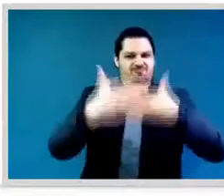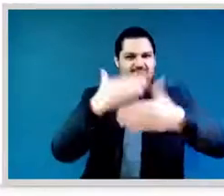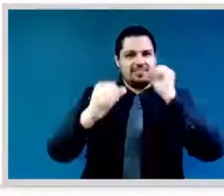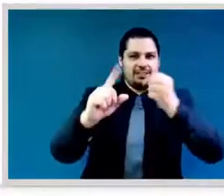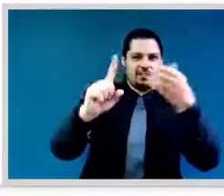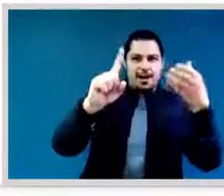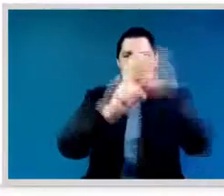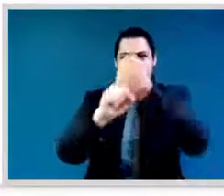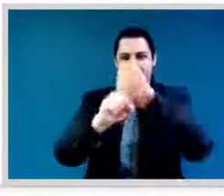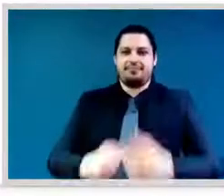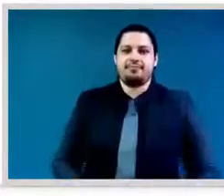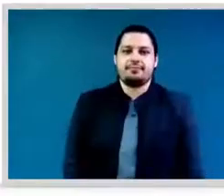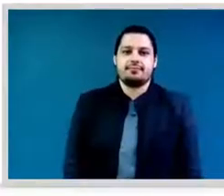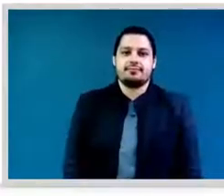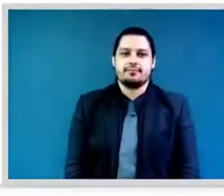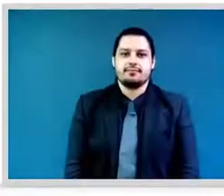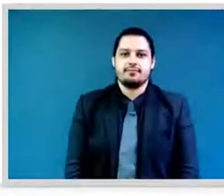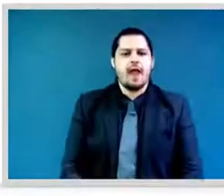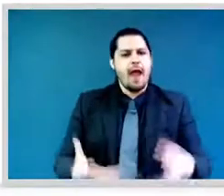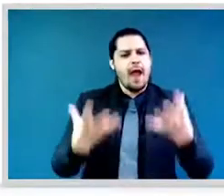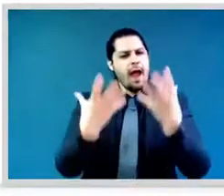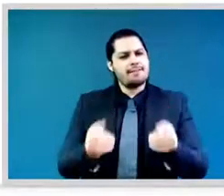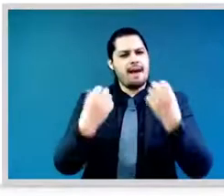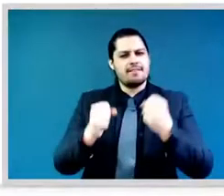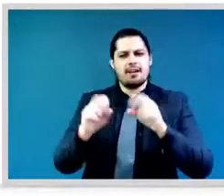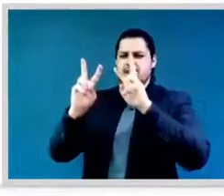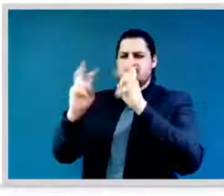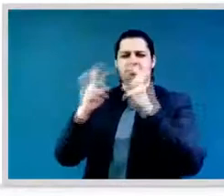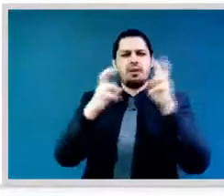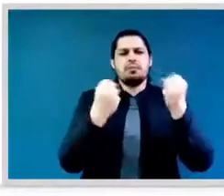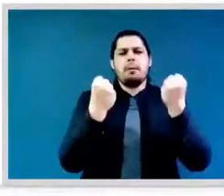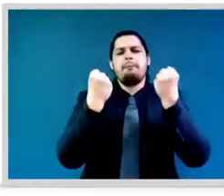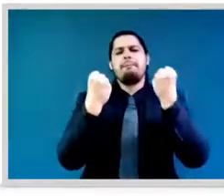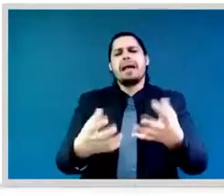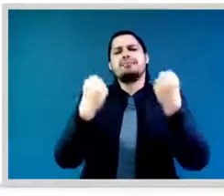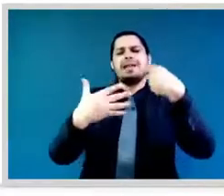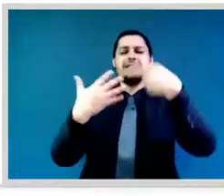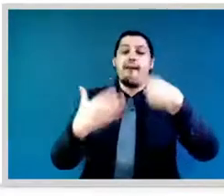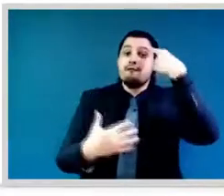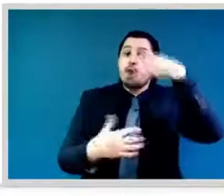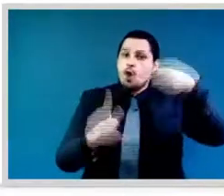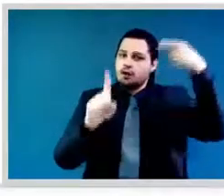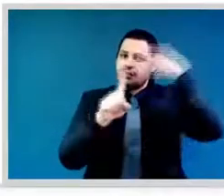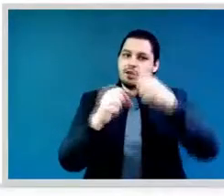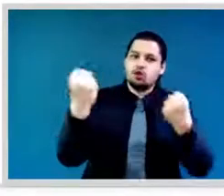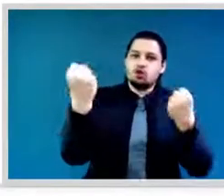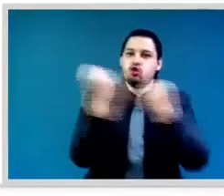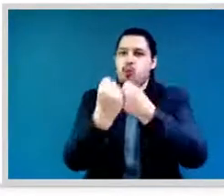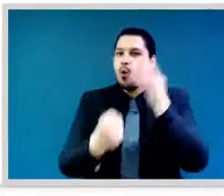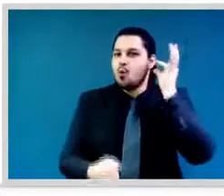que masificar el beneficio a las mujeres. Ya hemos logrado parte.